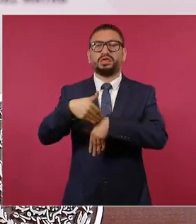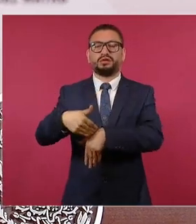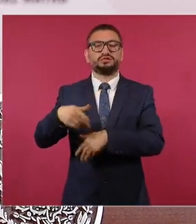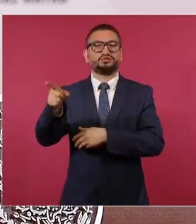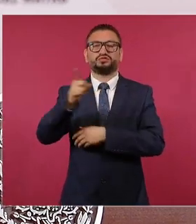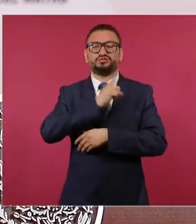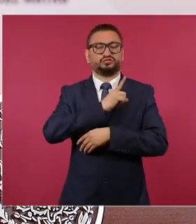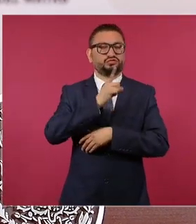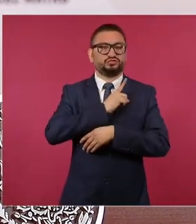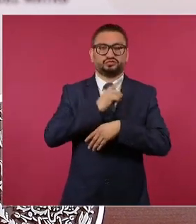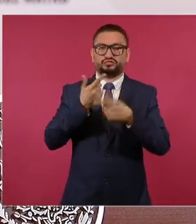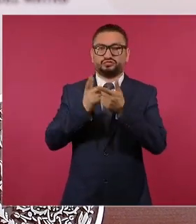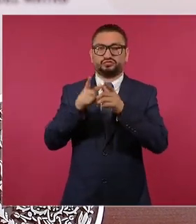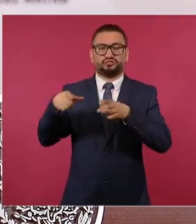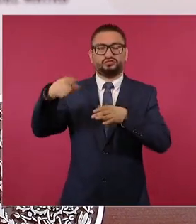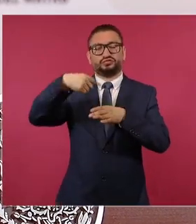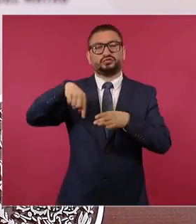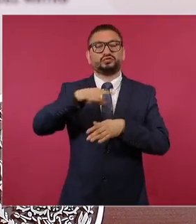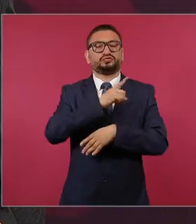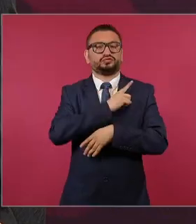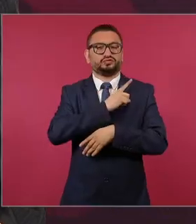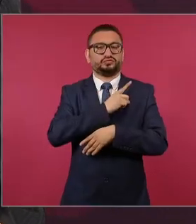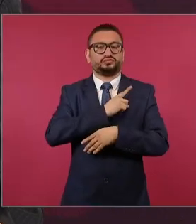¿no?, de